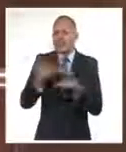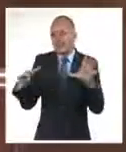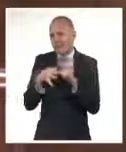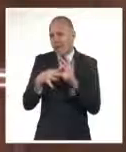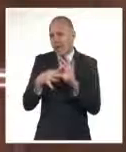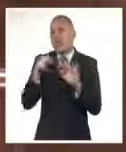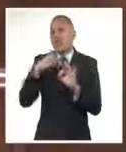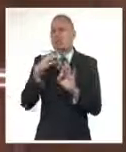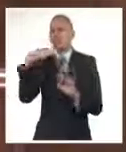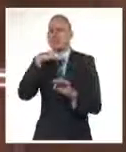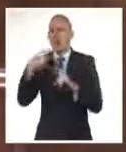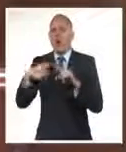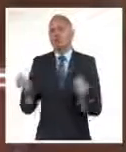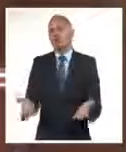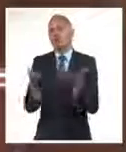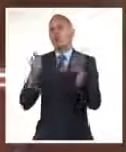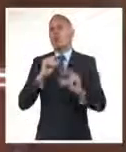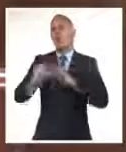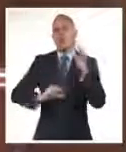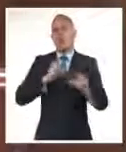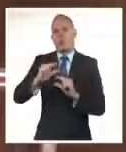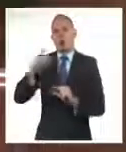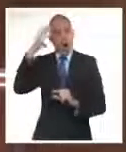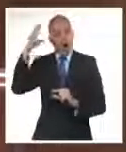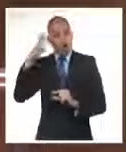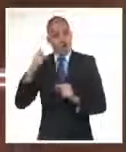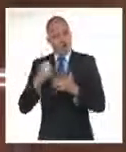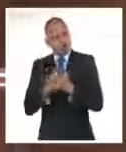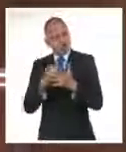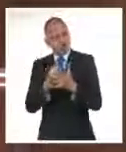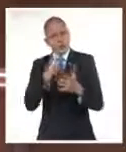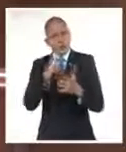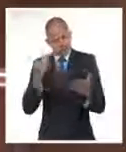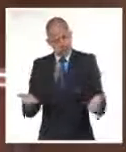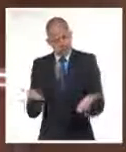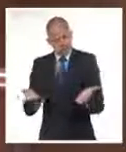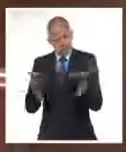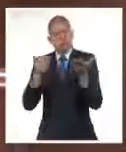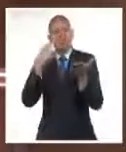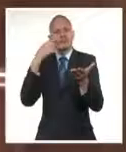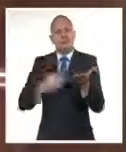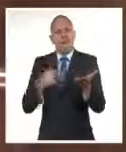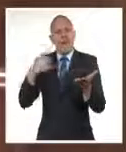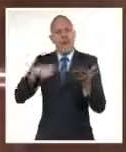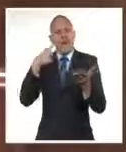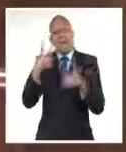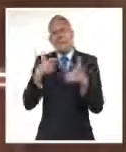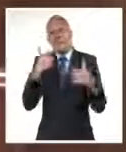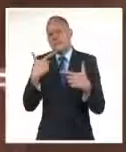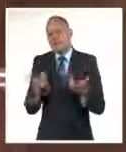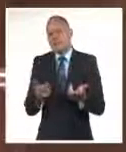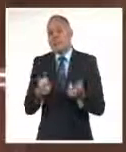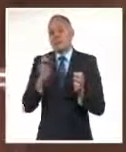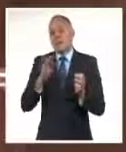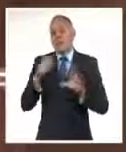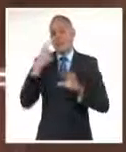impulsando para potenciar la ciencia, la tecnología y la innovación con el Sistema Nacional de